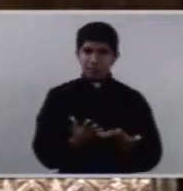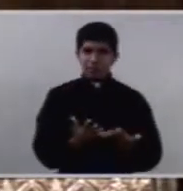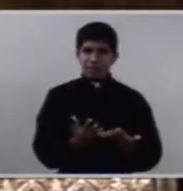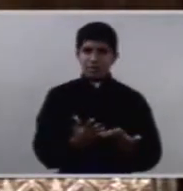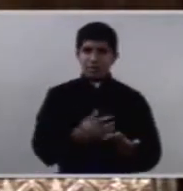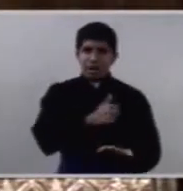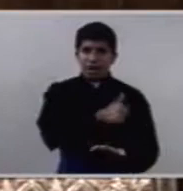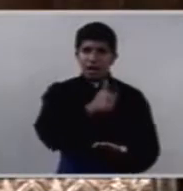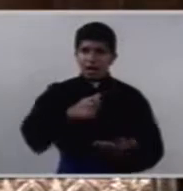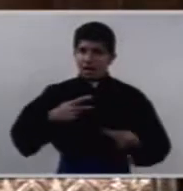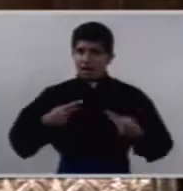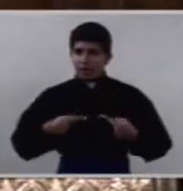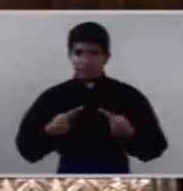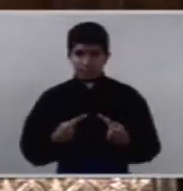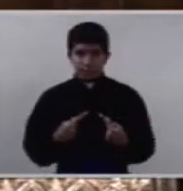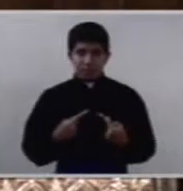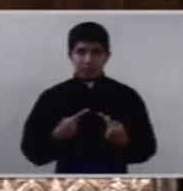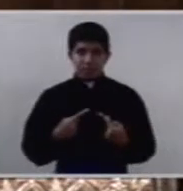a cada persona.